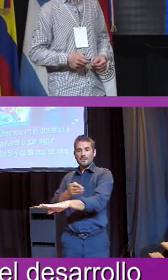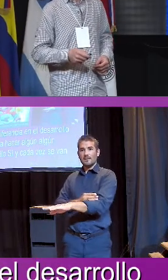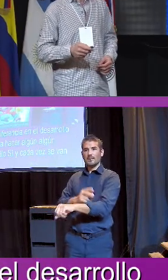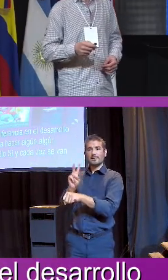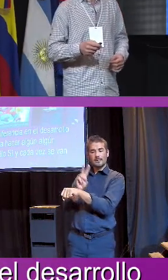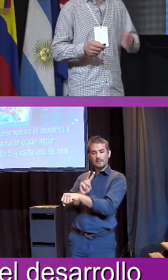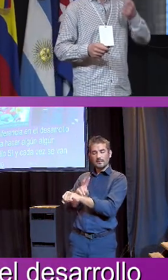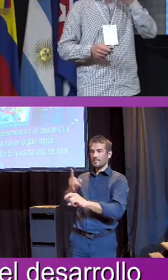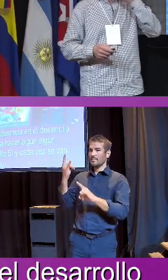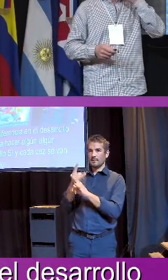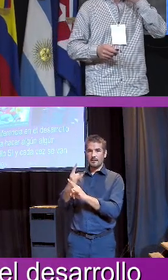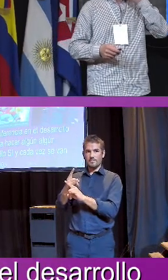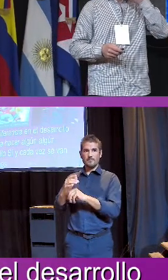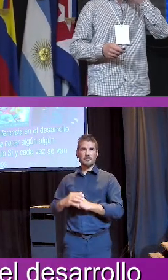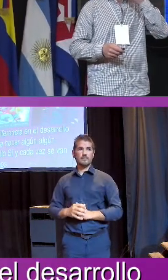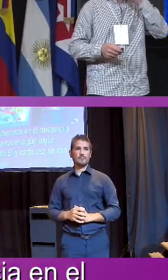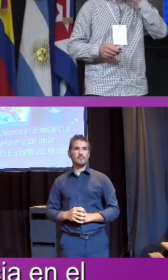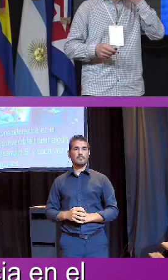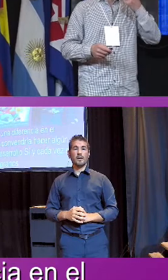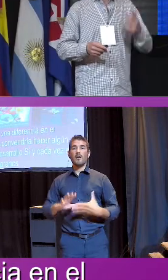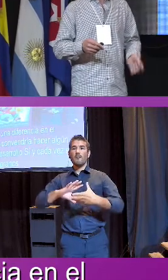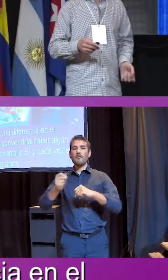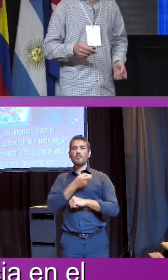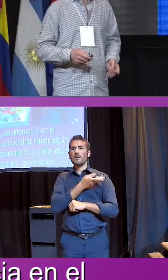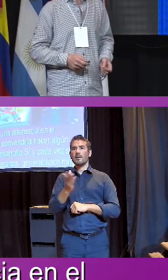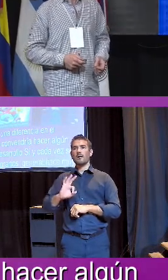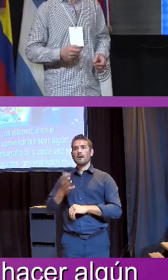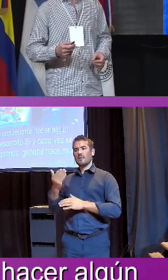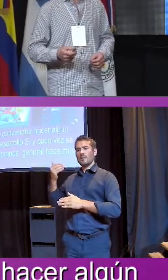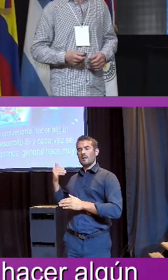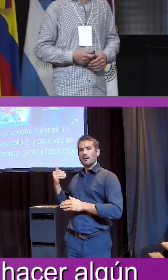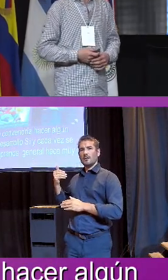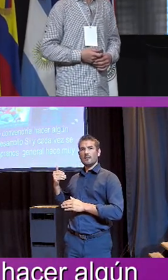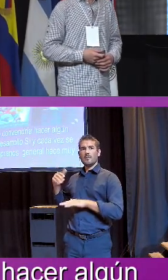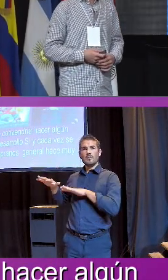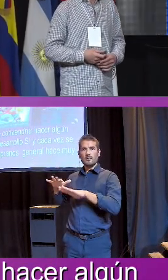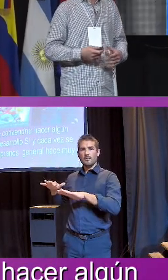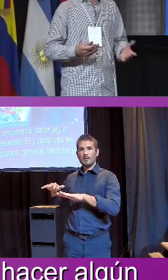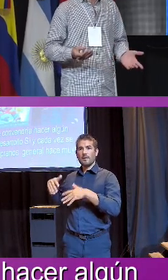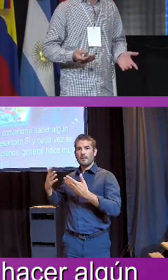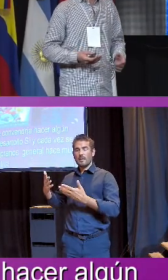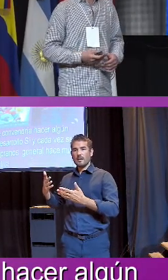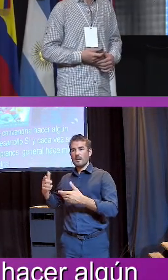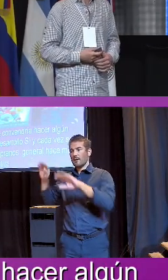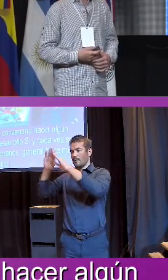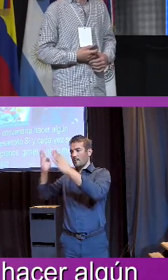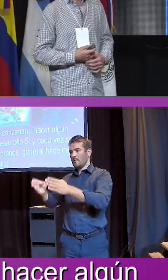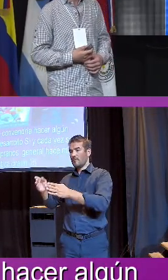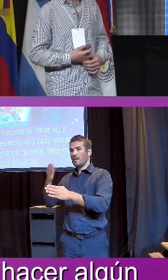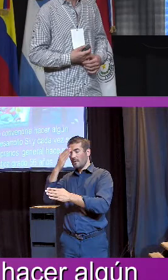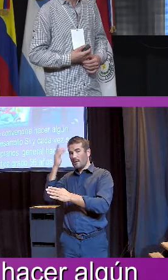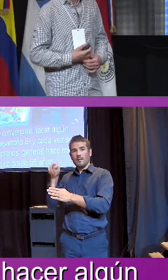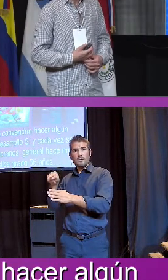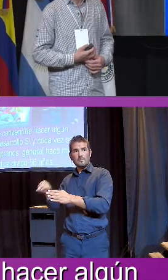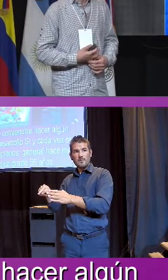más tempranos. En general, hace muy poquitos años el promedio de edad diagnóstica era 5 o 6 años,